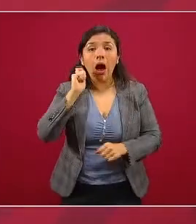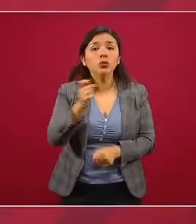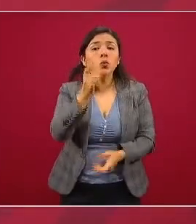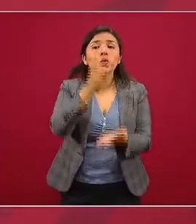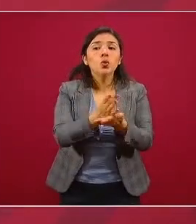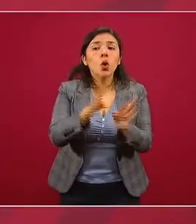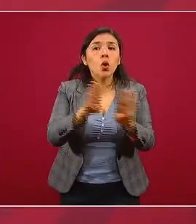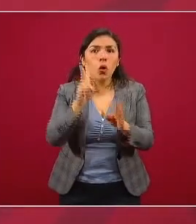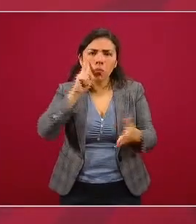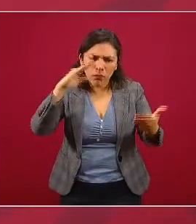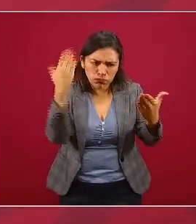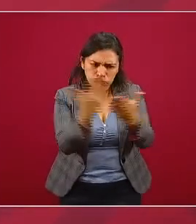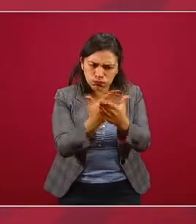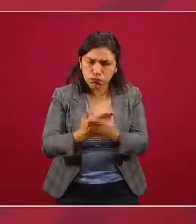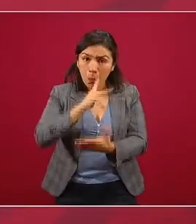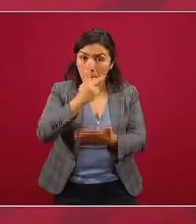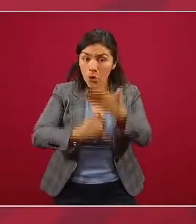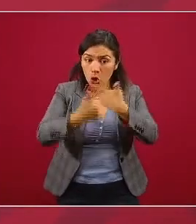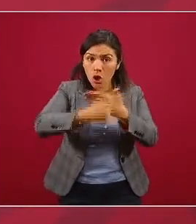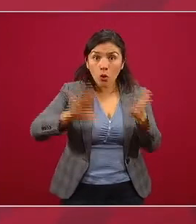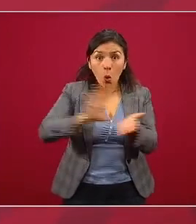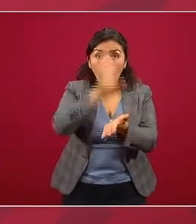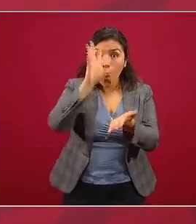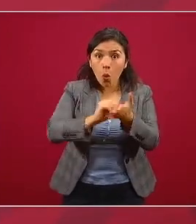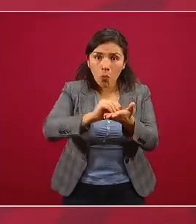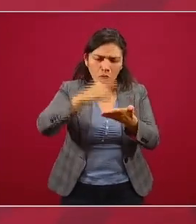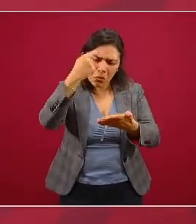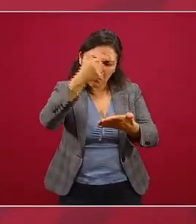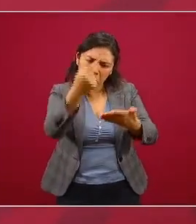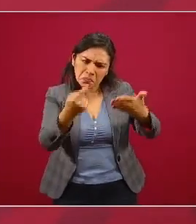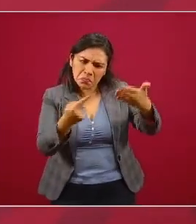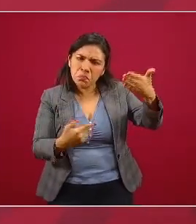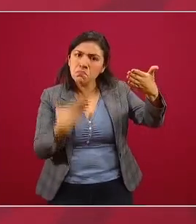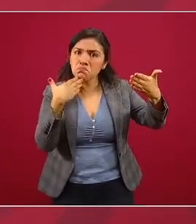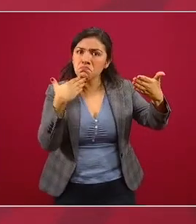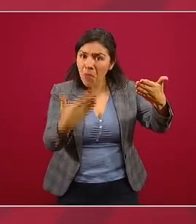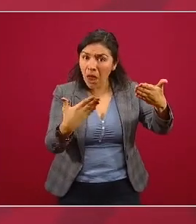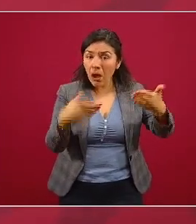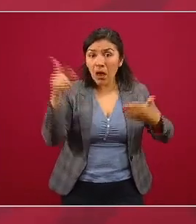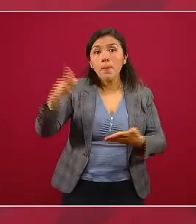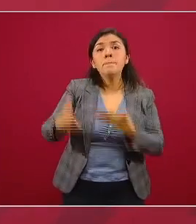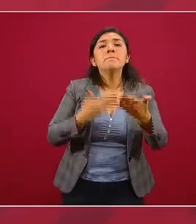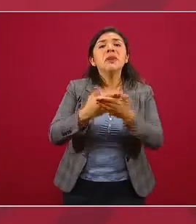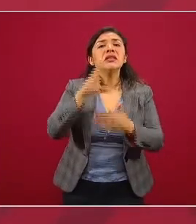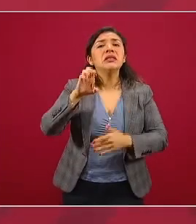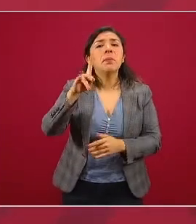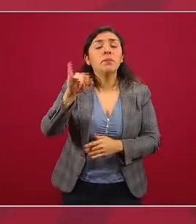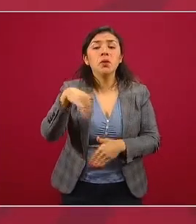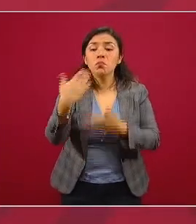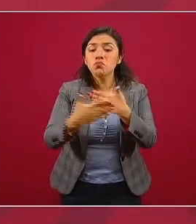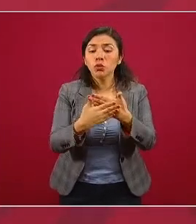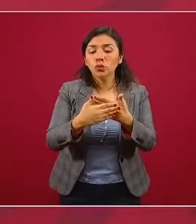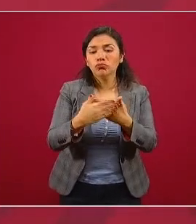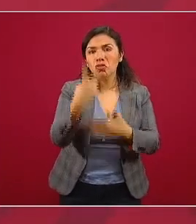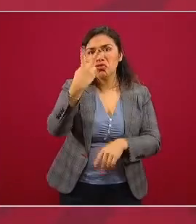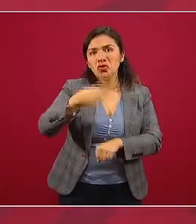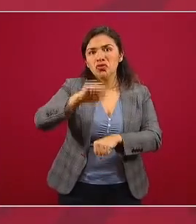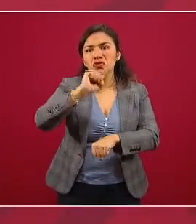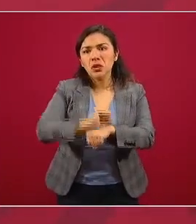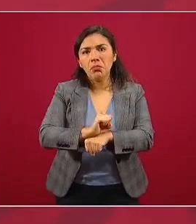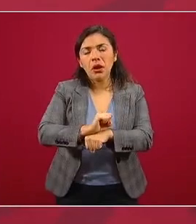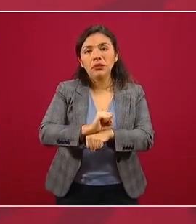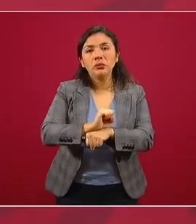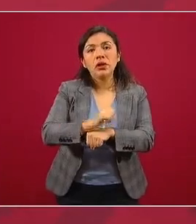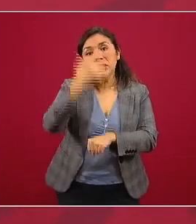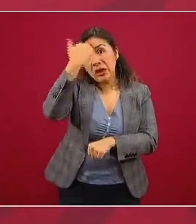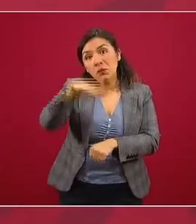que esté completo el proyecto, es decir, que tenga todas las características que pide la CEPI y estamos a 2 semanas más o menos de saber